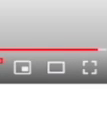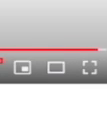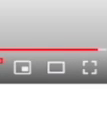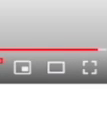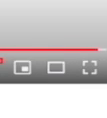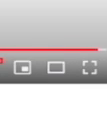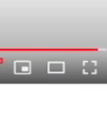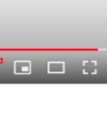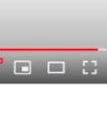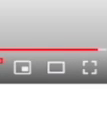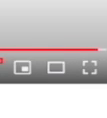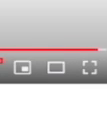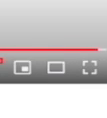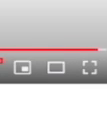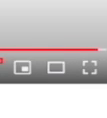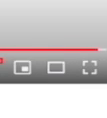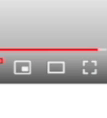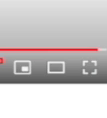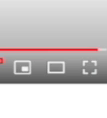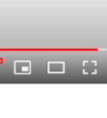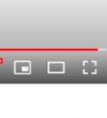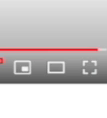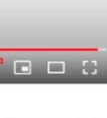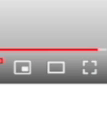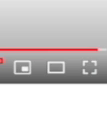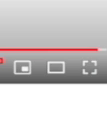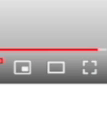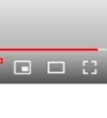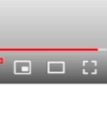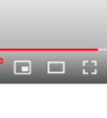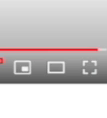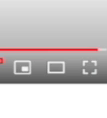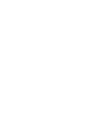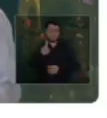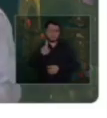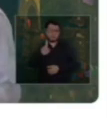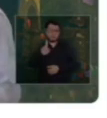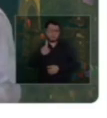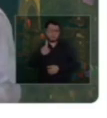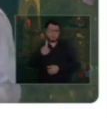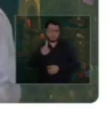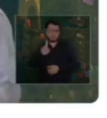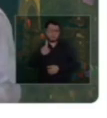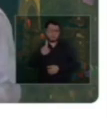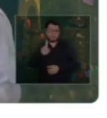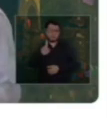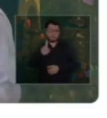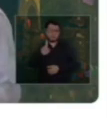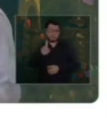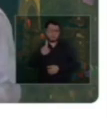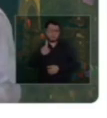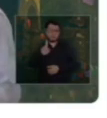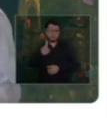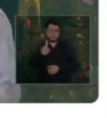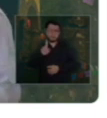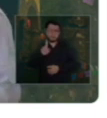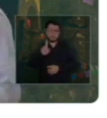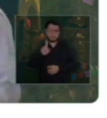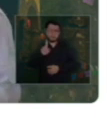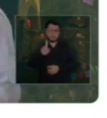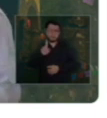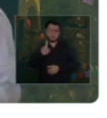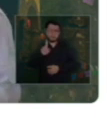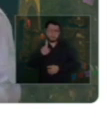vamos. Le ofrecen la casa al presidente López Obrador. Ese realmente, yo entiendo que el